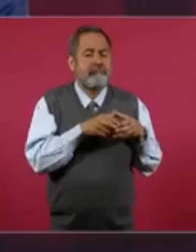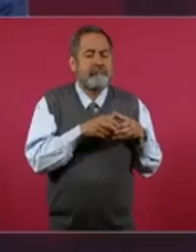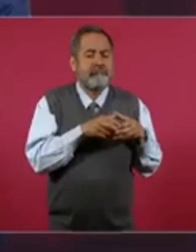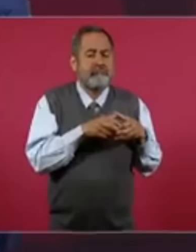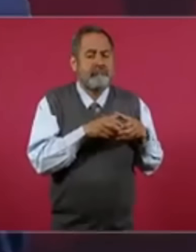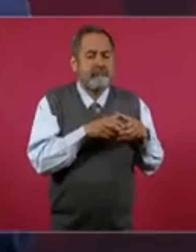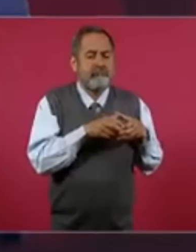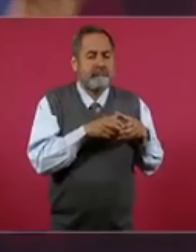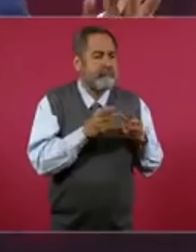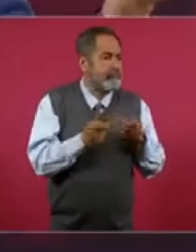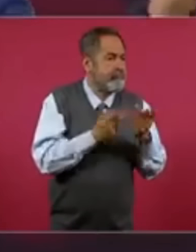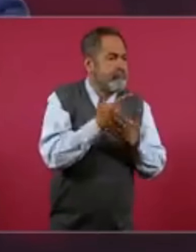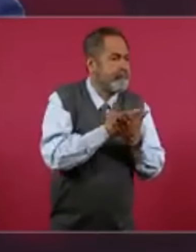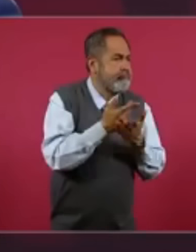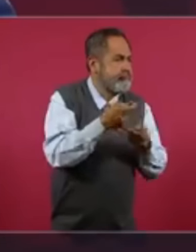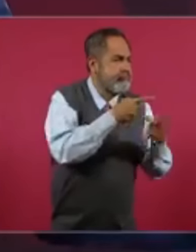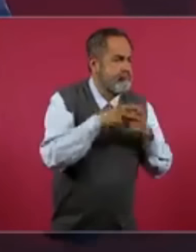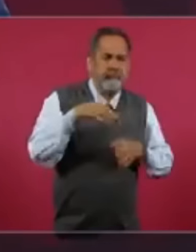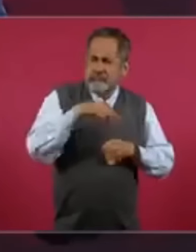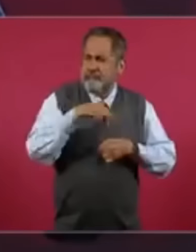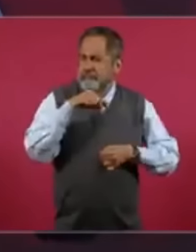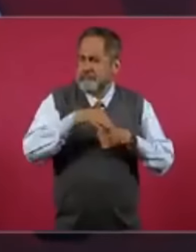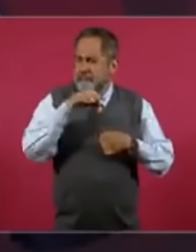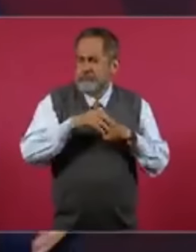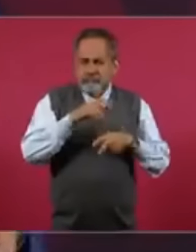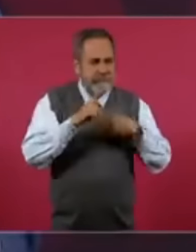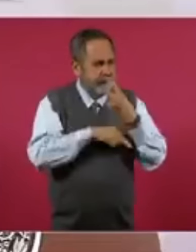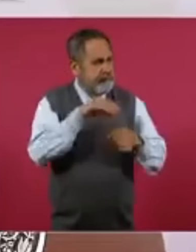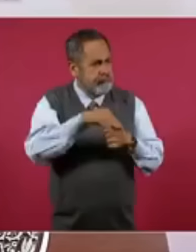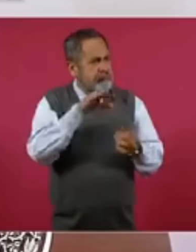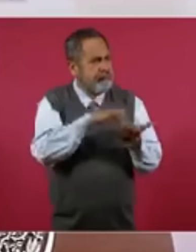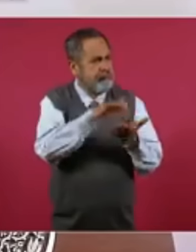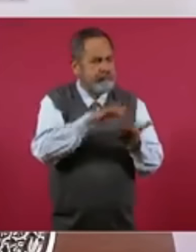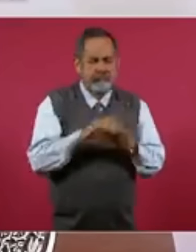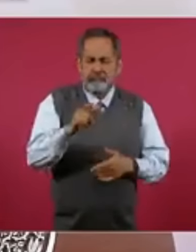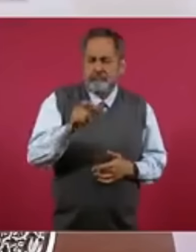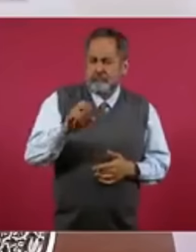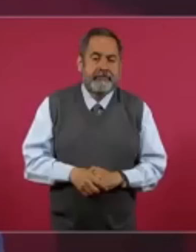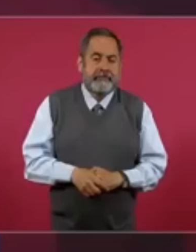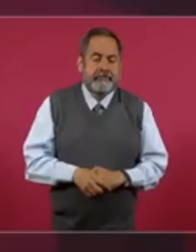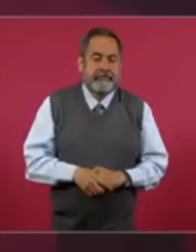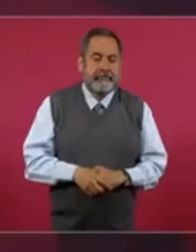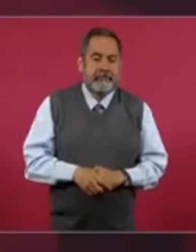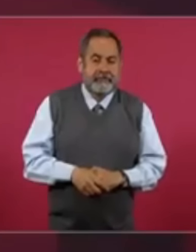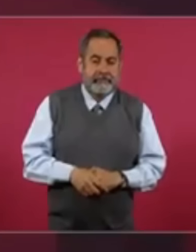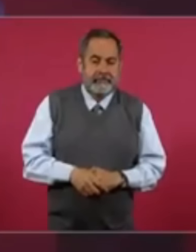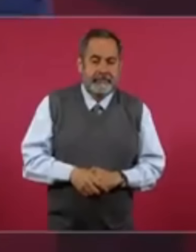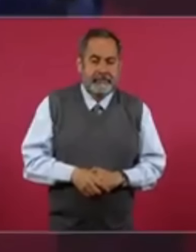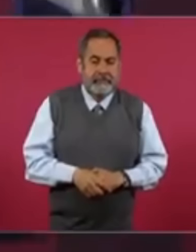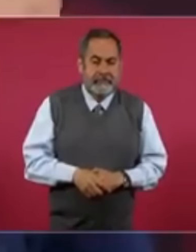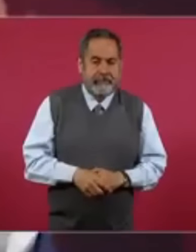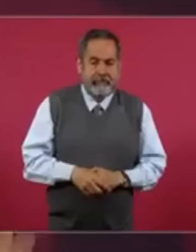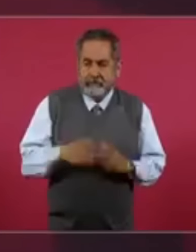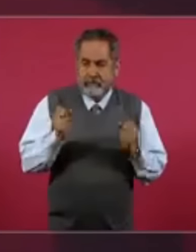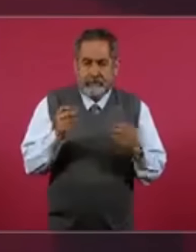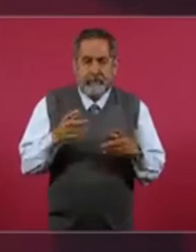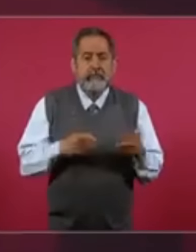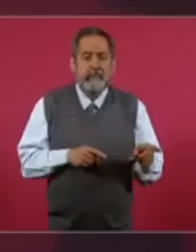una encuesta, todos íbamos a votar por la señora Xochitl. ¿Qué pasó? Pero así,